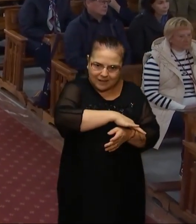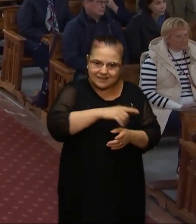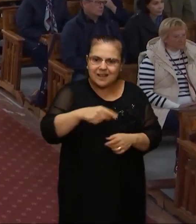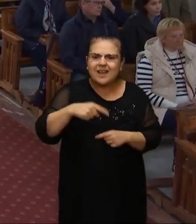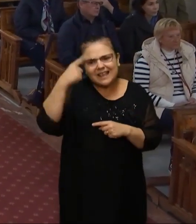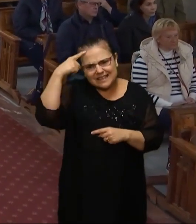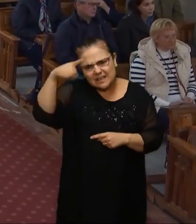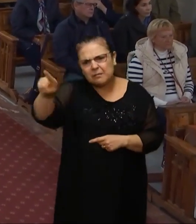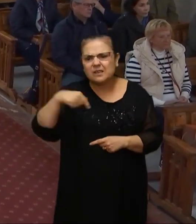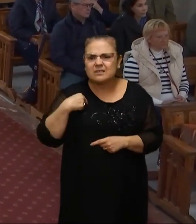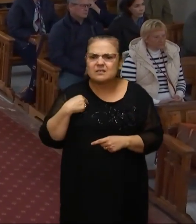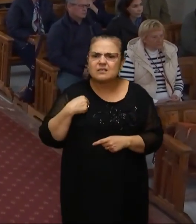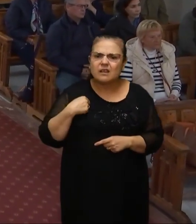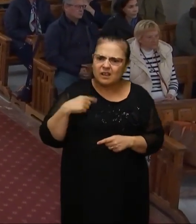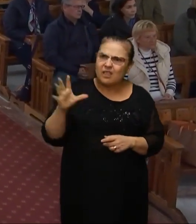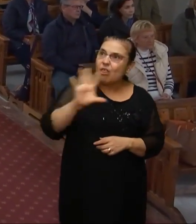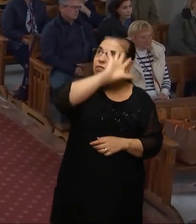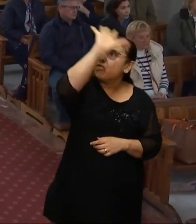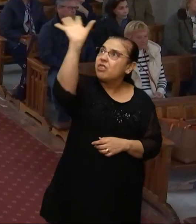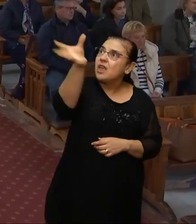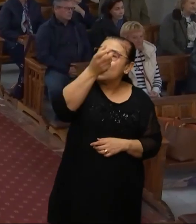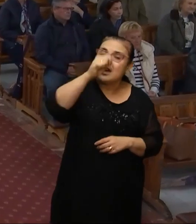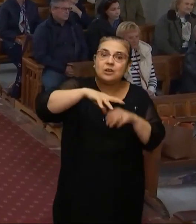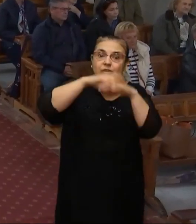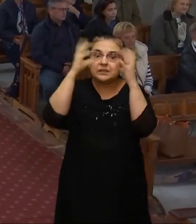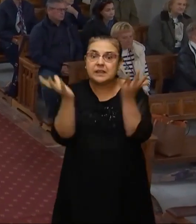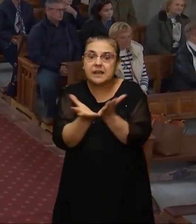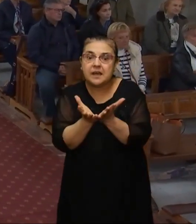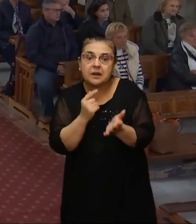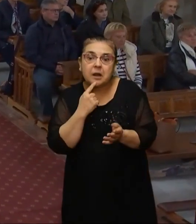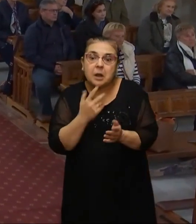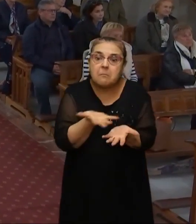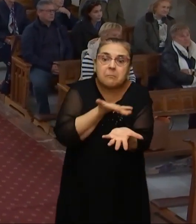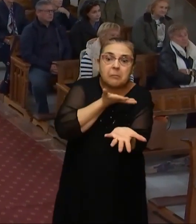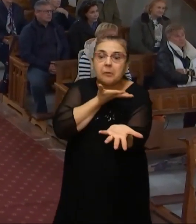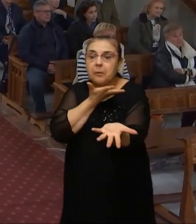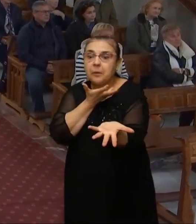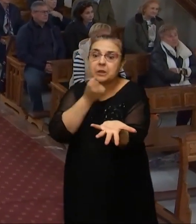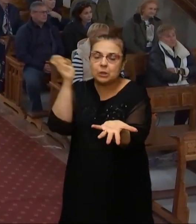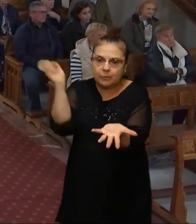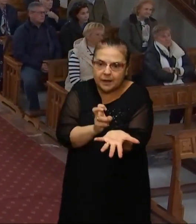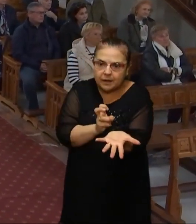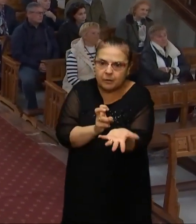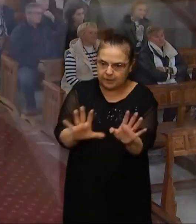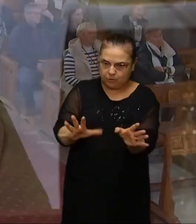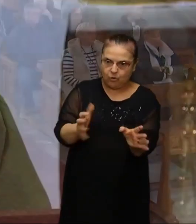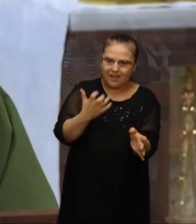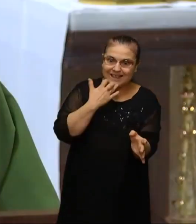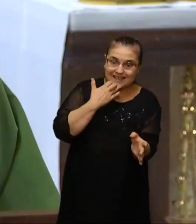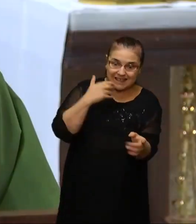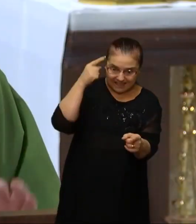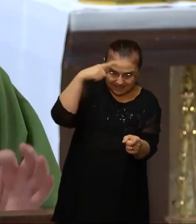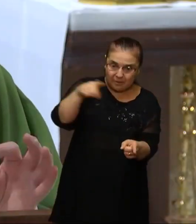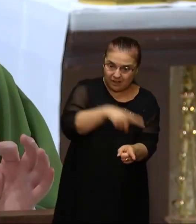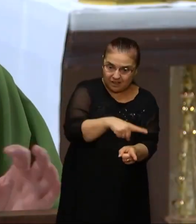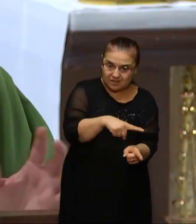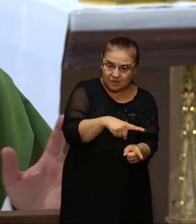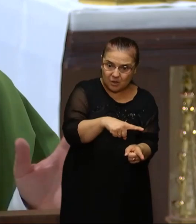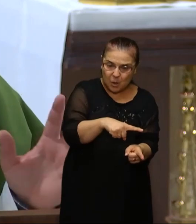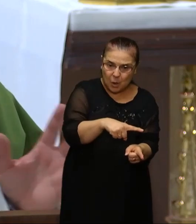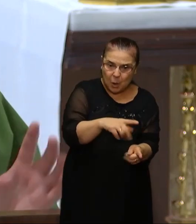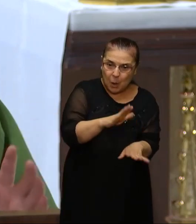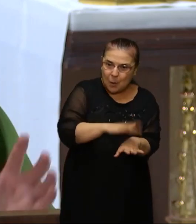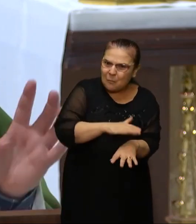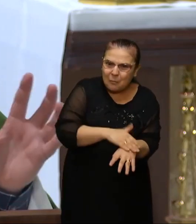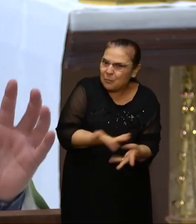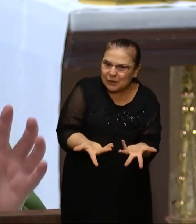sabéis ver lo que va a suceder dependiendo de dónde venga el viento pero si sabemos esas cosas Por qué no tenemos